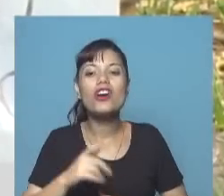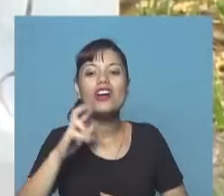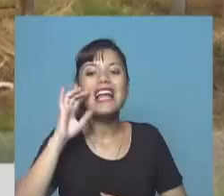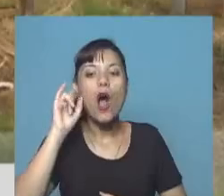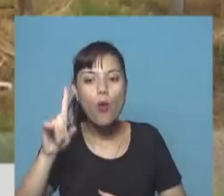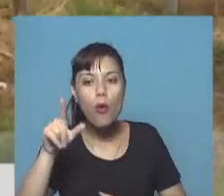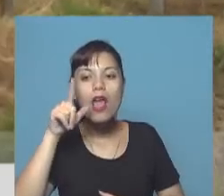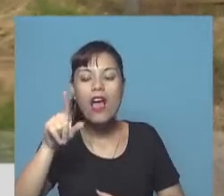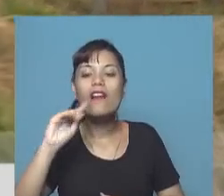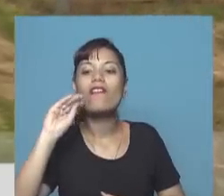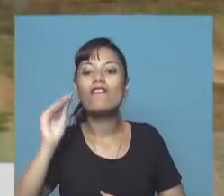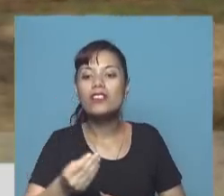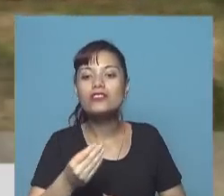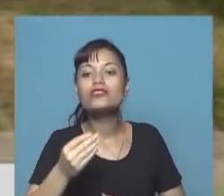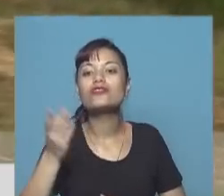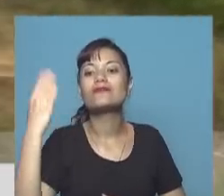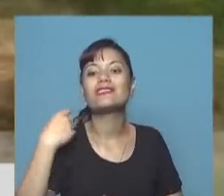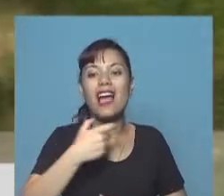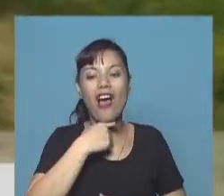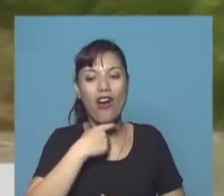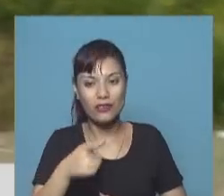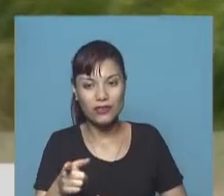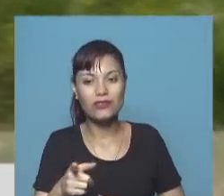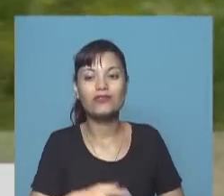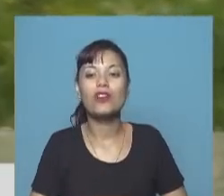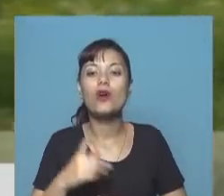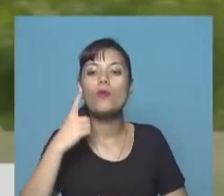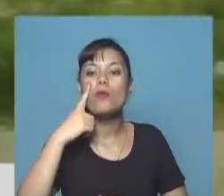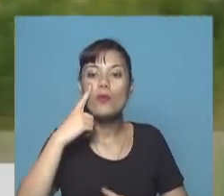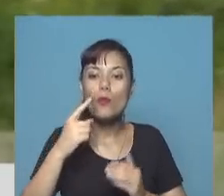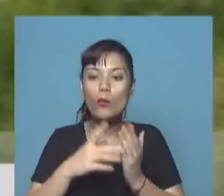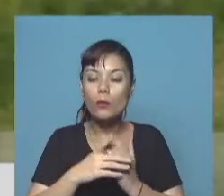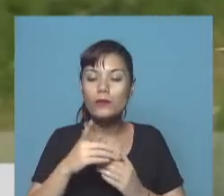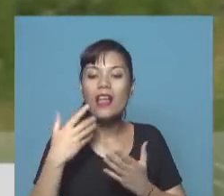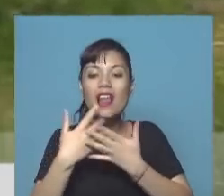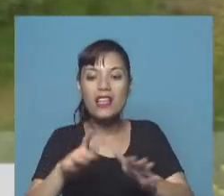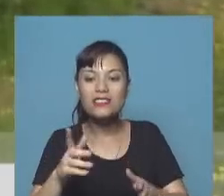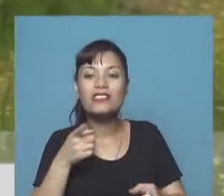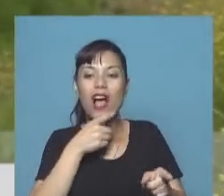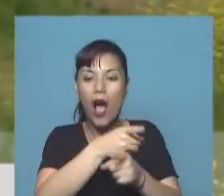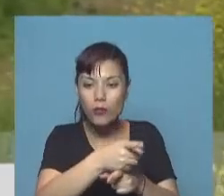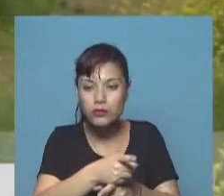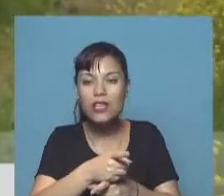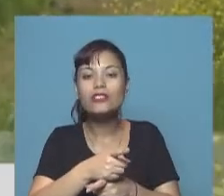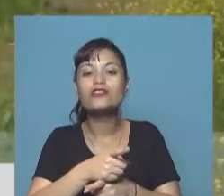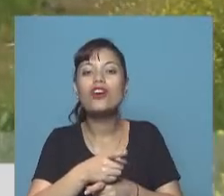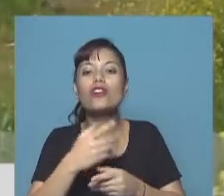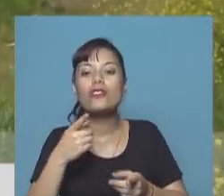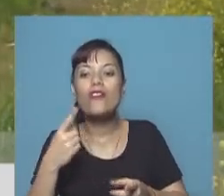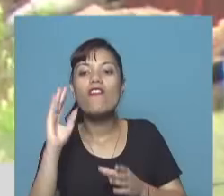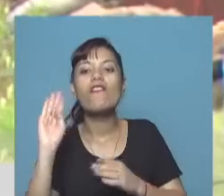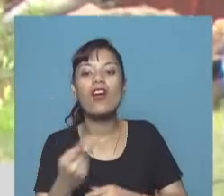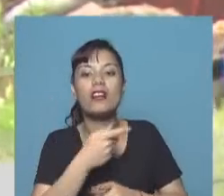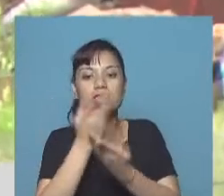Otacé, a quien venció en las PASO de agosto. Desde la municipalidad se rechazaron las acusaciones al considerarlas